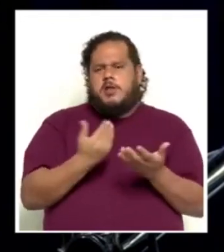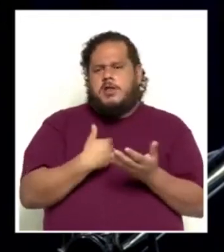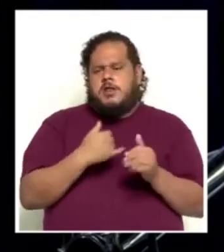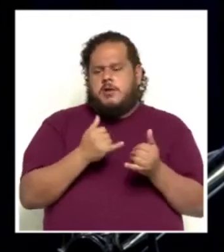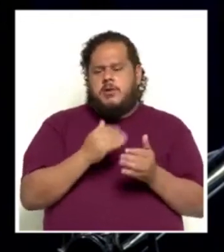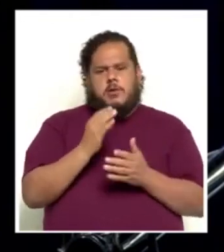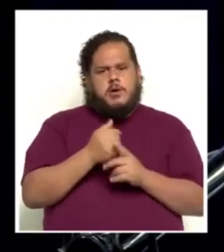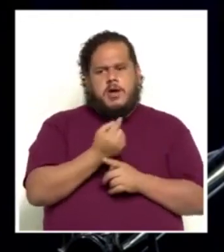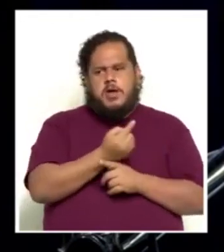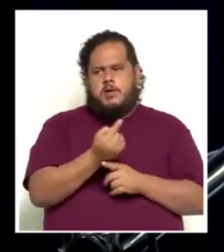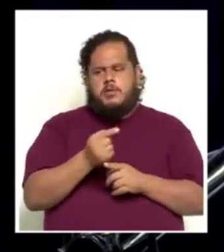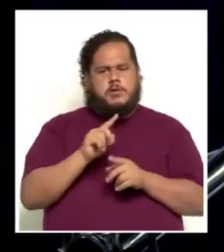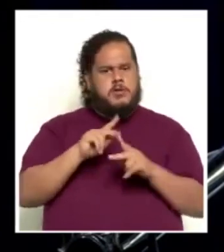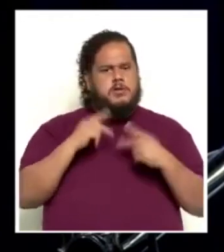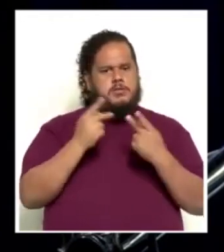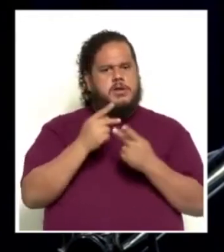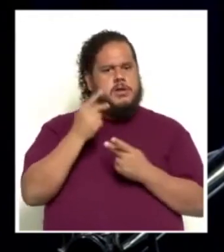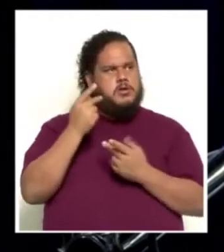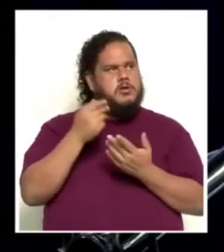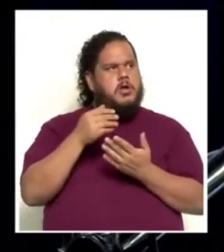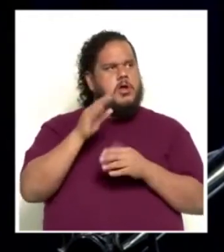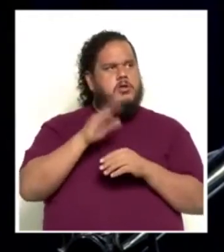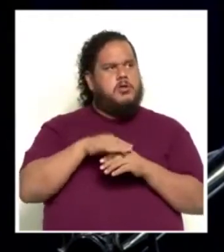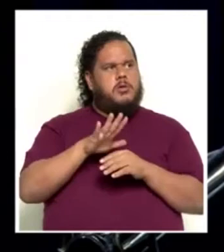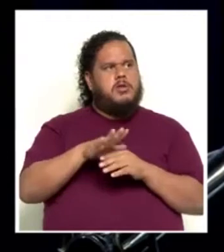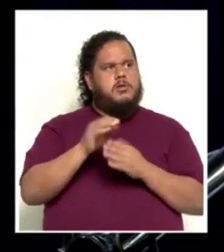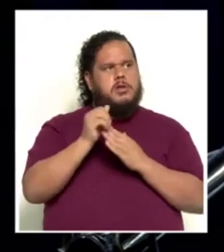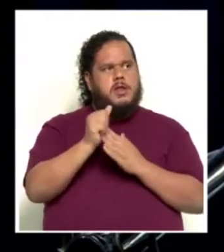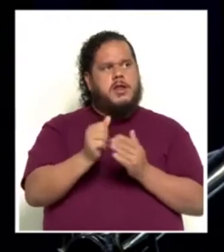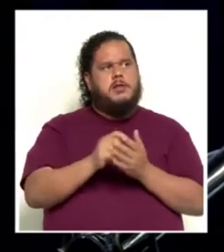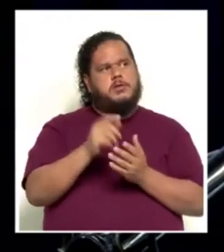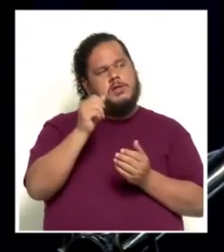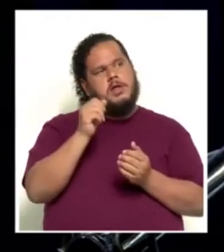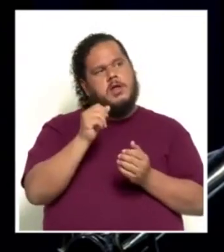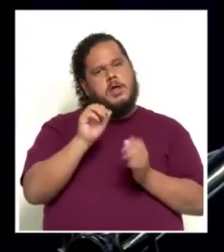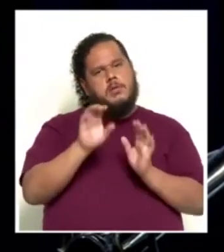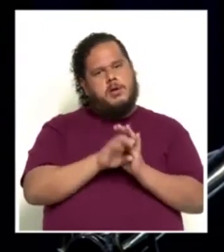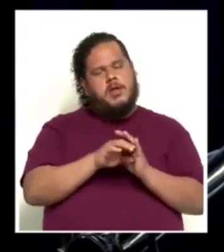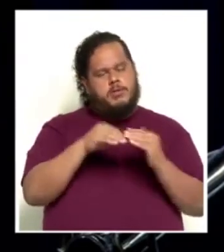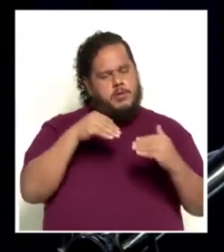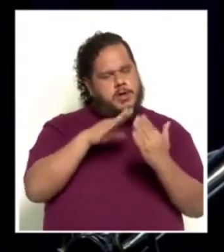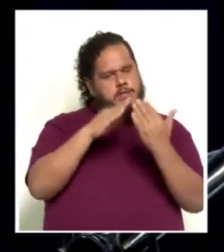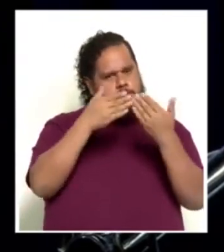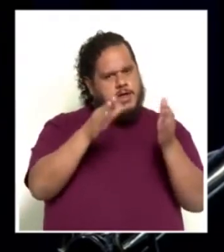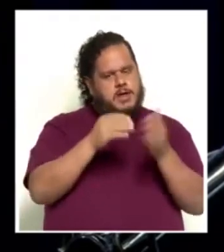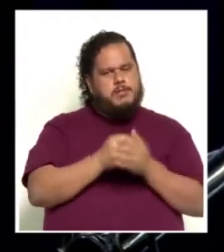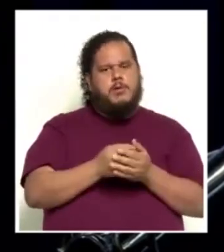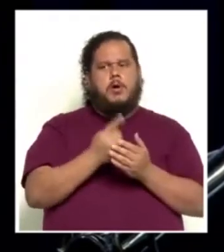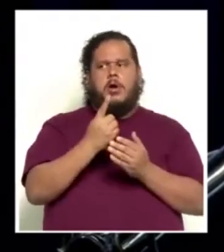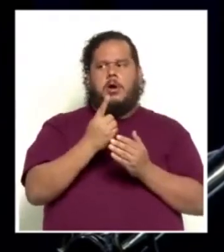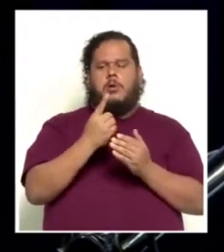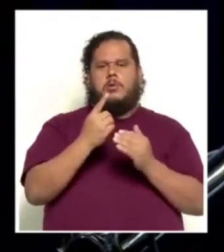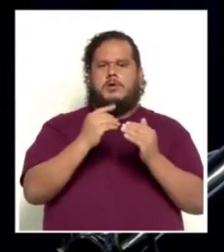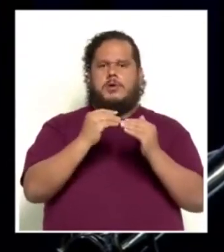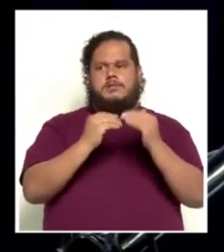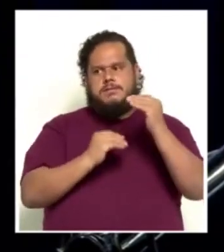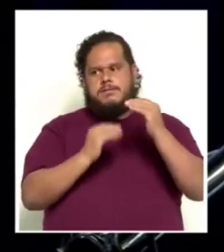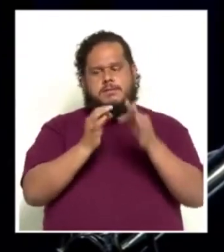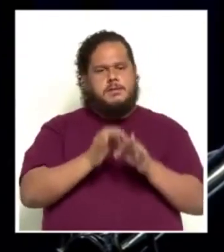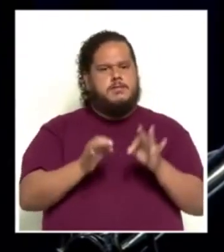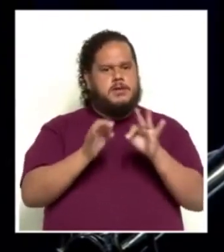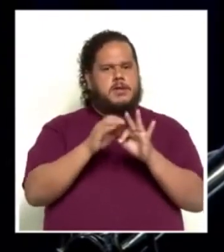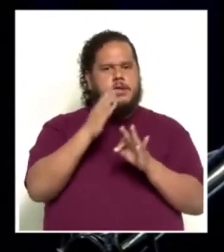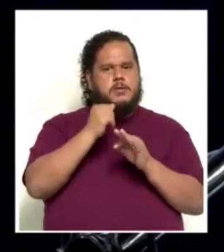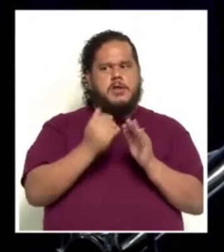uno de estos partidos respecto a sus liderazgos. Recordemos, en el caso del Frente Amplio se encuentran en una disyuntiva importante, puesto